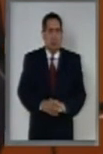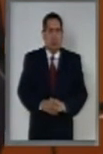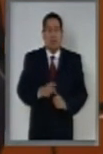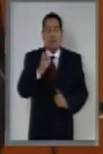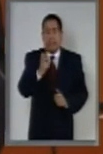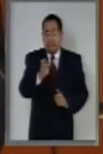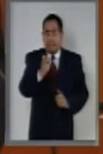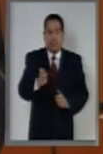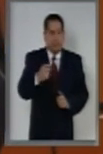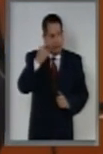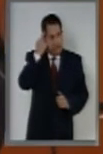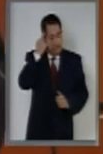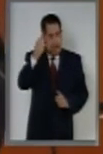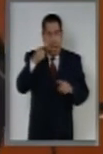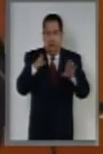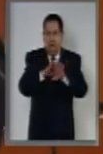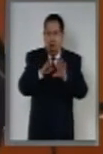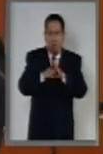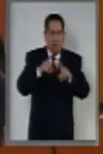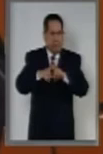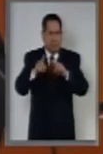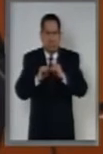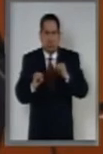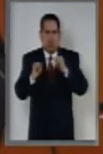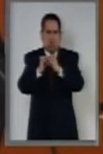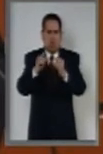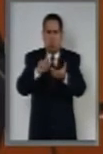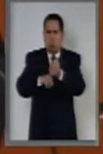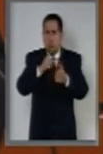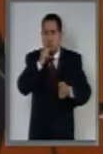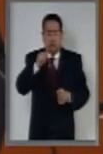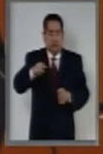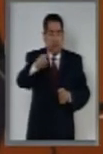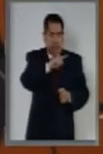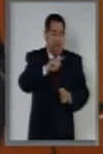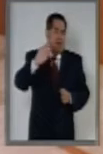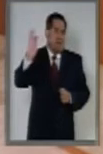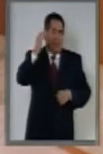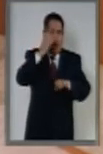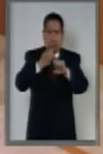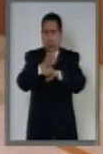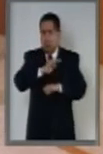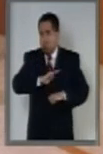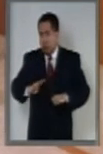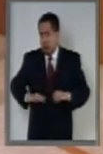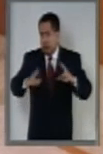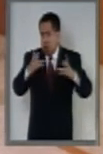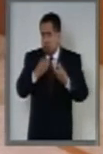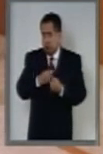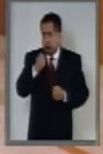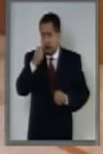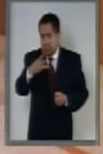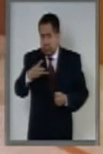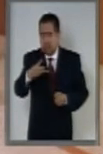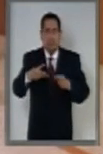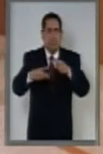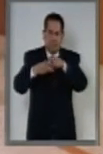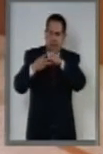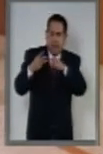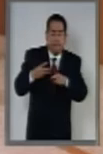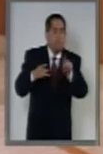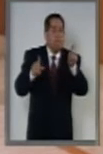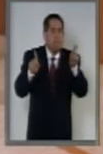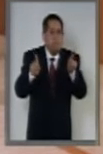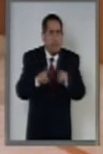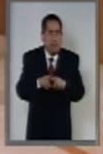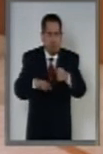ahí que la actuación de las instituciones policiales de los tres órdenes de gobierno se guiarán por los